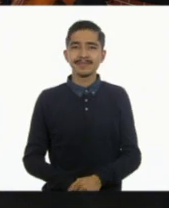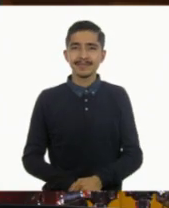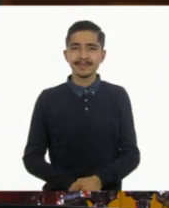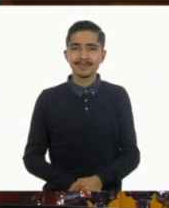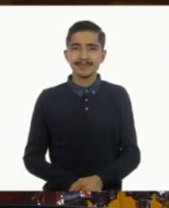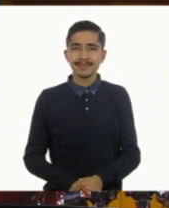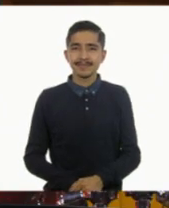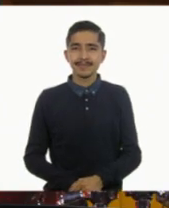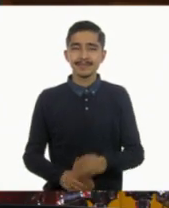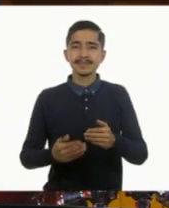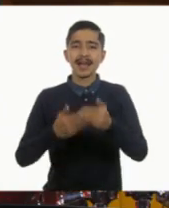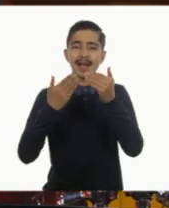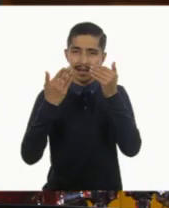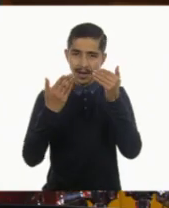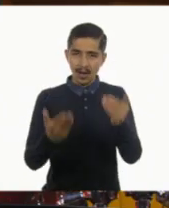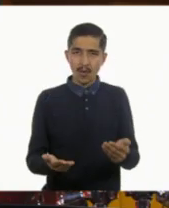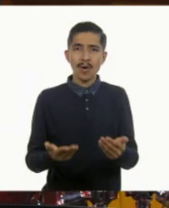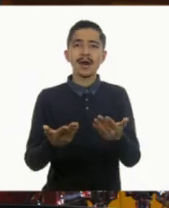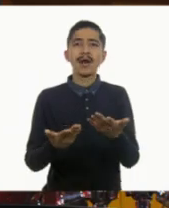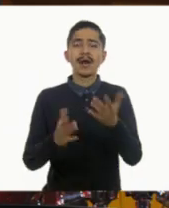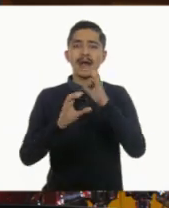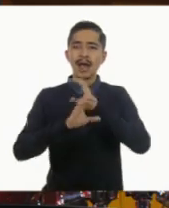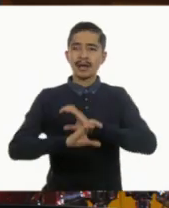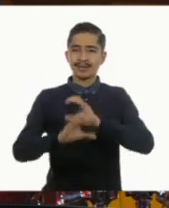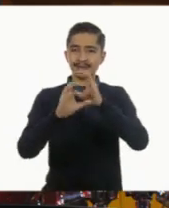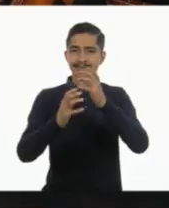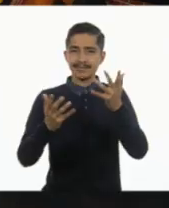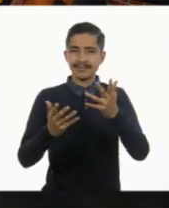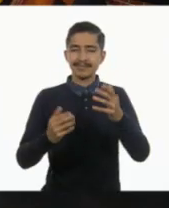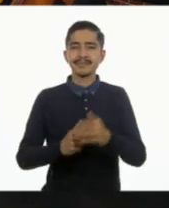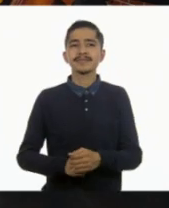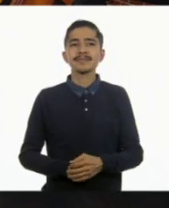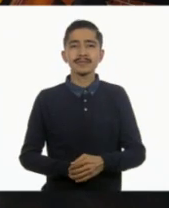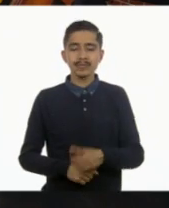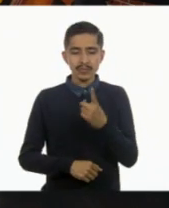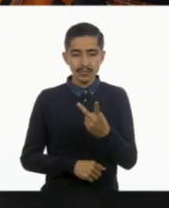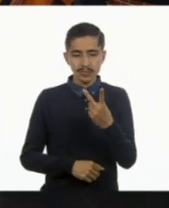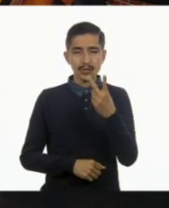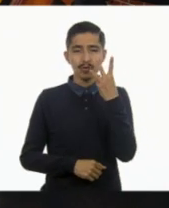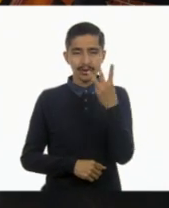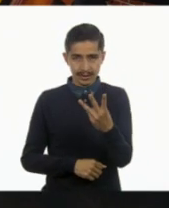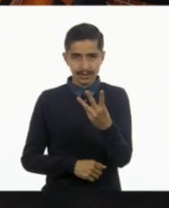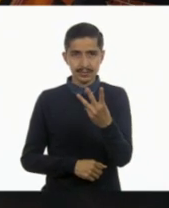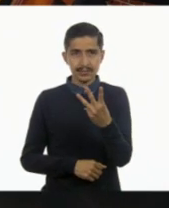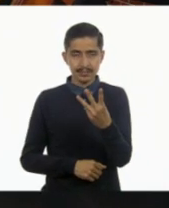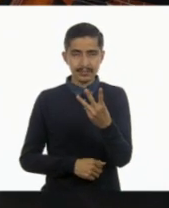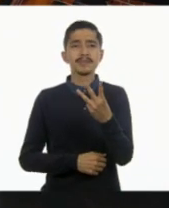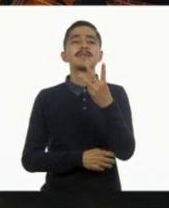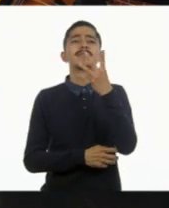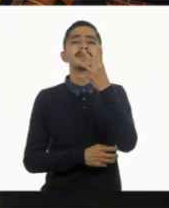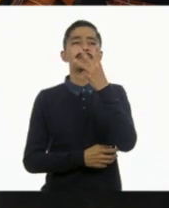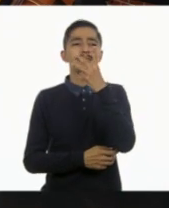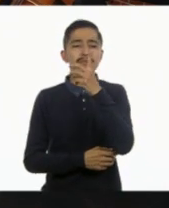do. Y ahora lo entonamos. 1, 2, 3